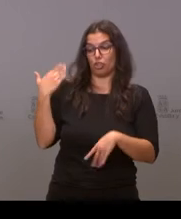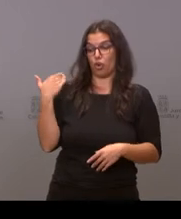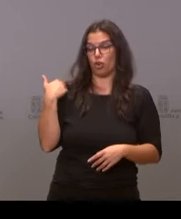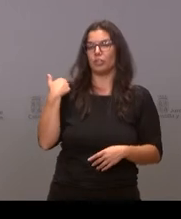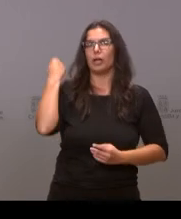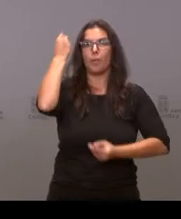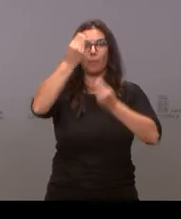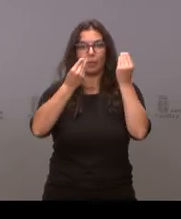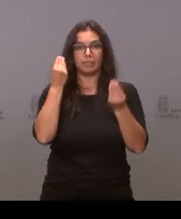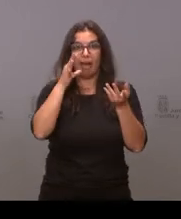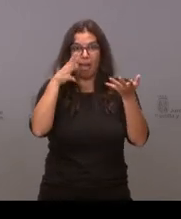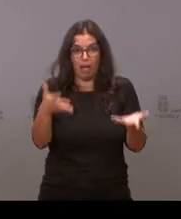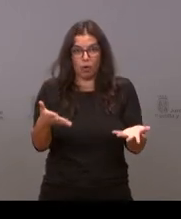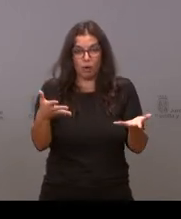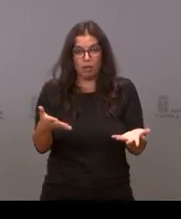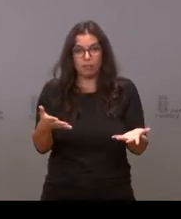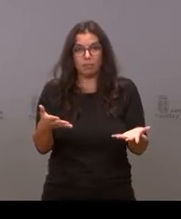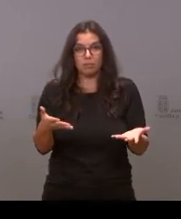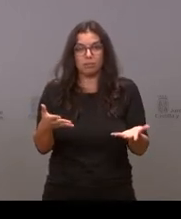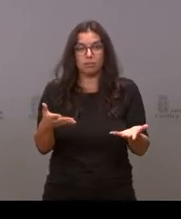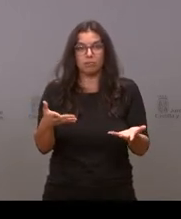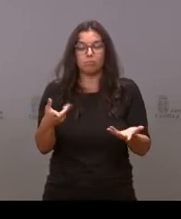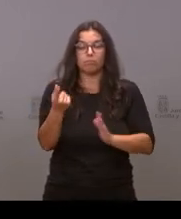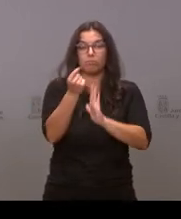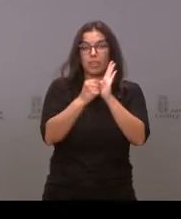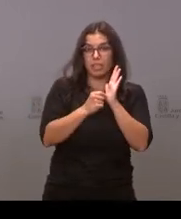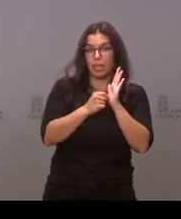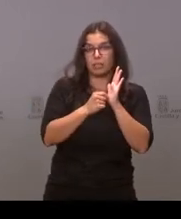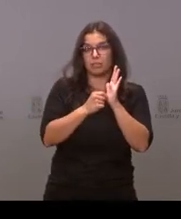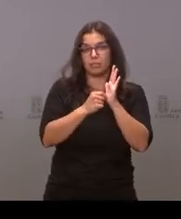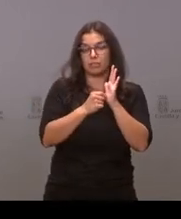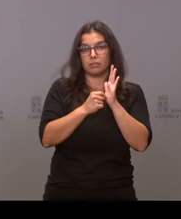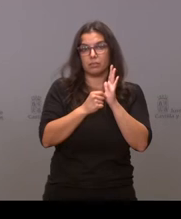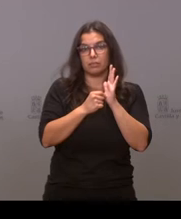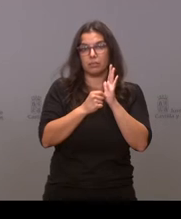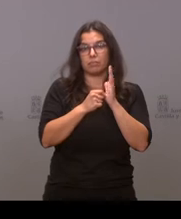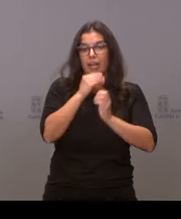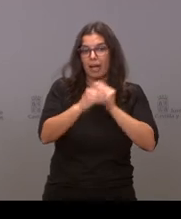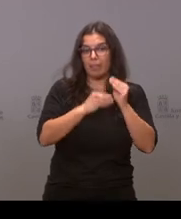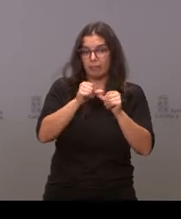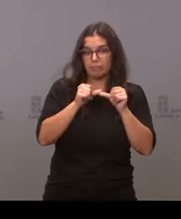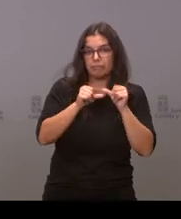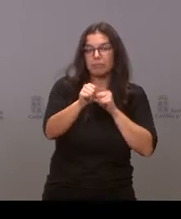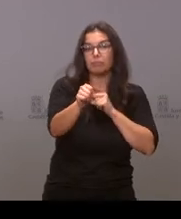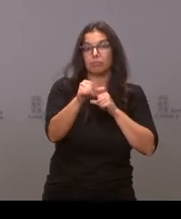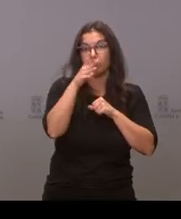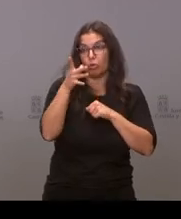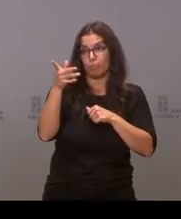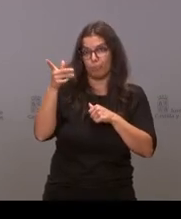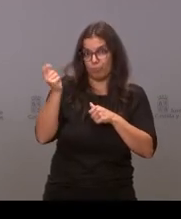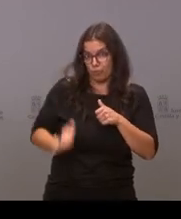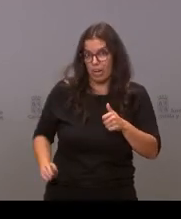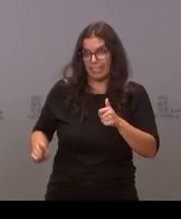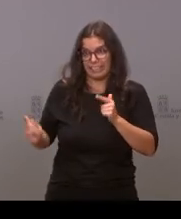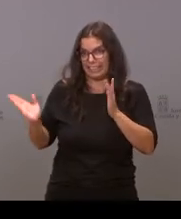lo que tenemos que hacer una de las medidas las que de las que tenemos que abordar ante esa escasez de profesionales